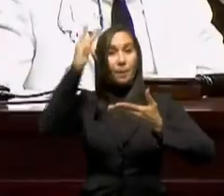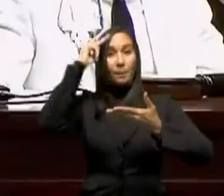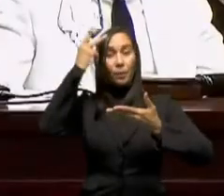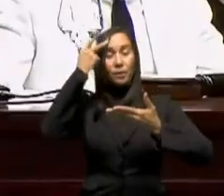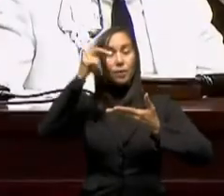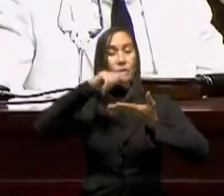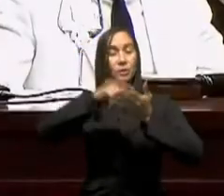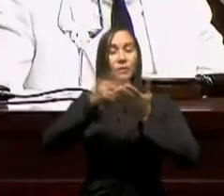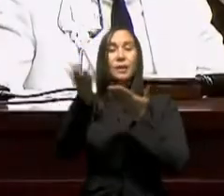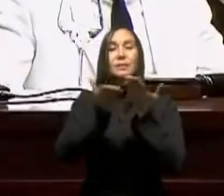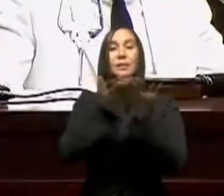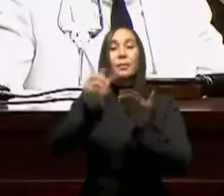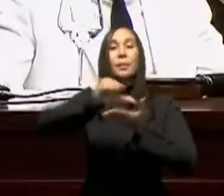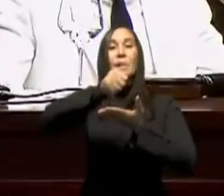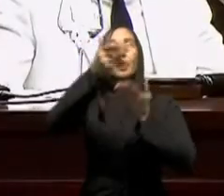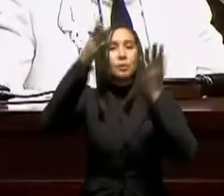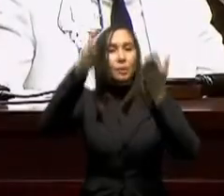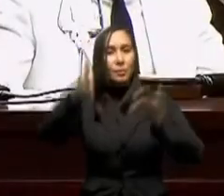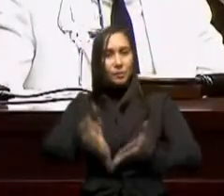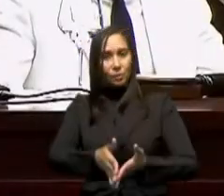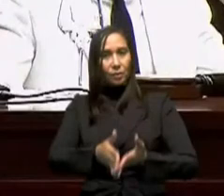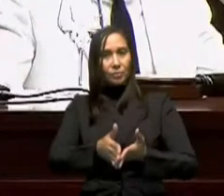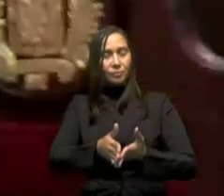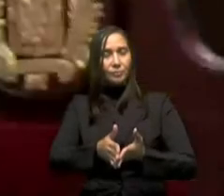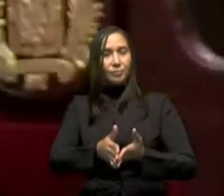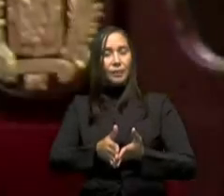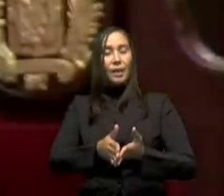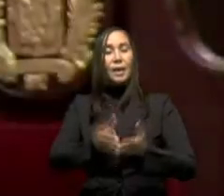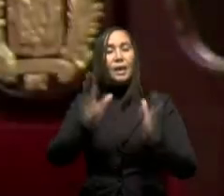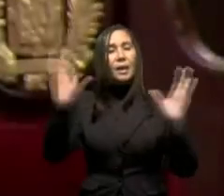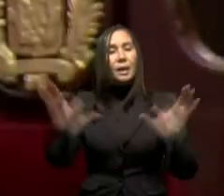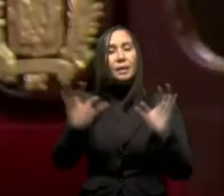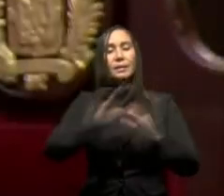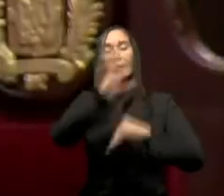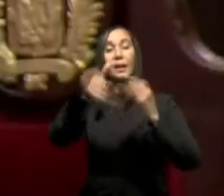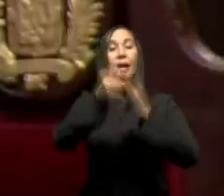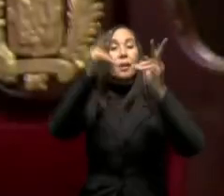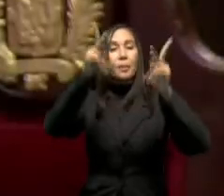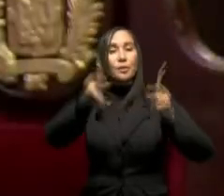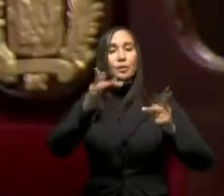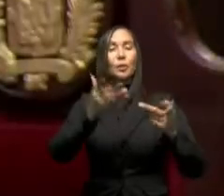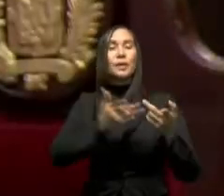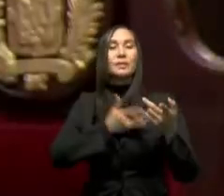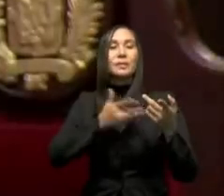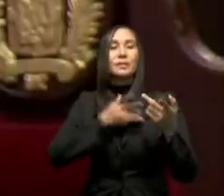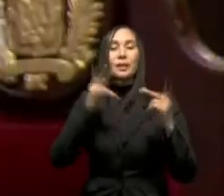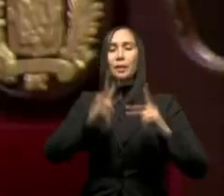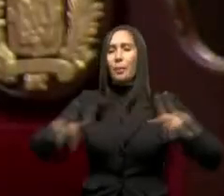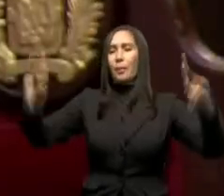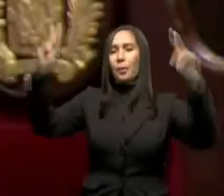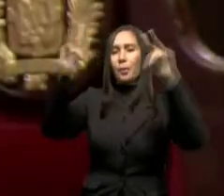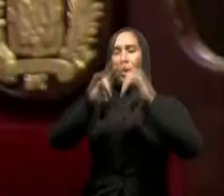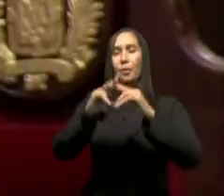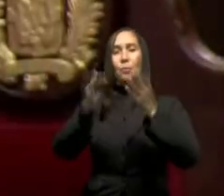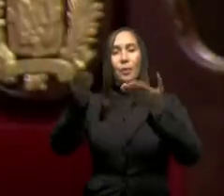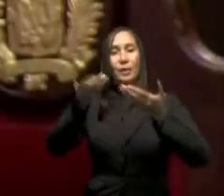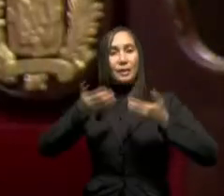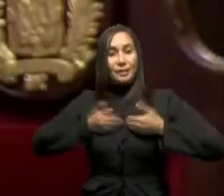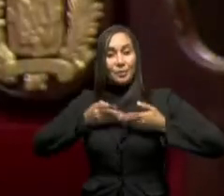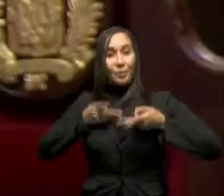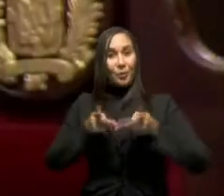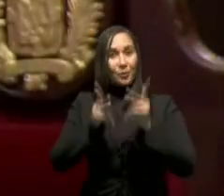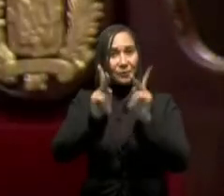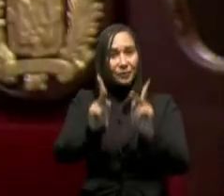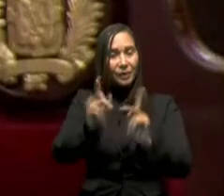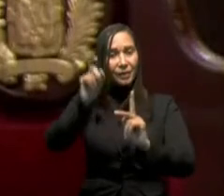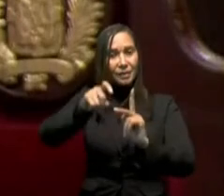todo servir a los demás. Es el arte de hacer que cada ciudadano se sienta valorado y pueda acceder a las oportunidades que